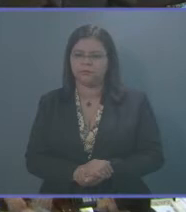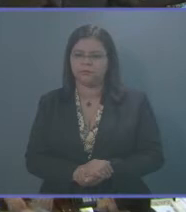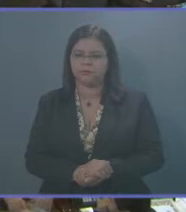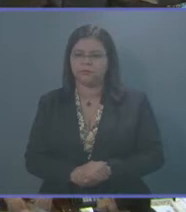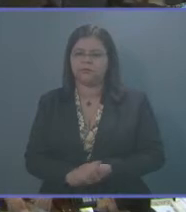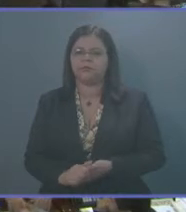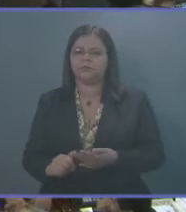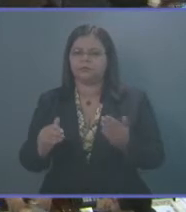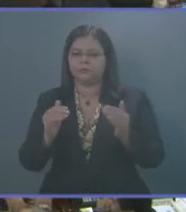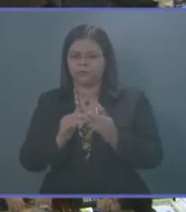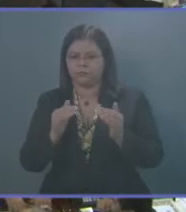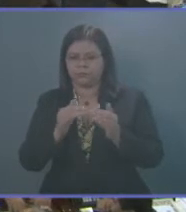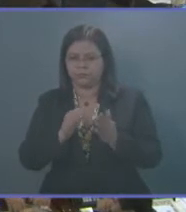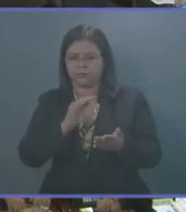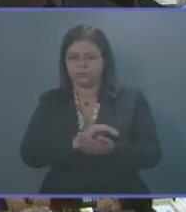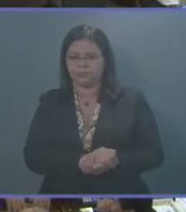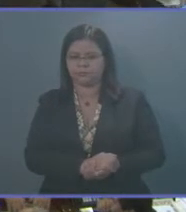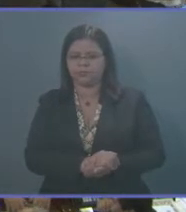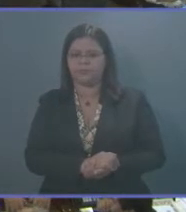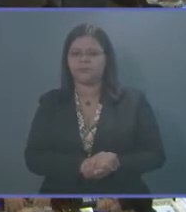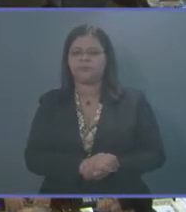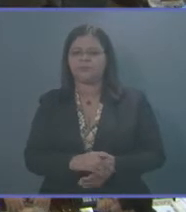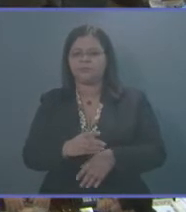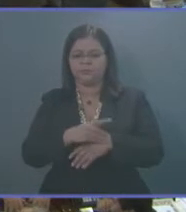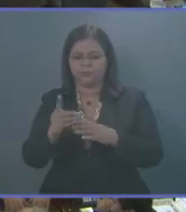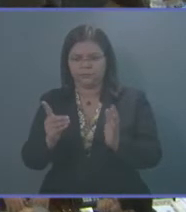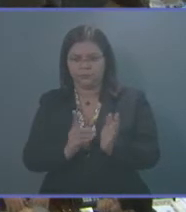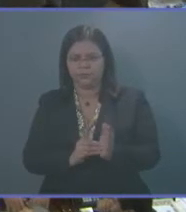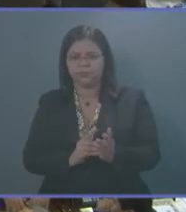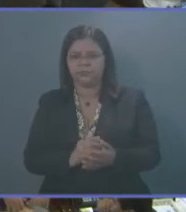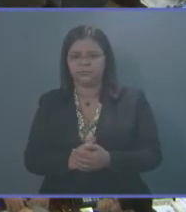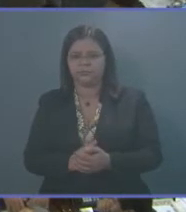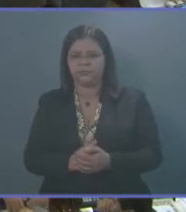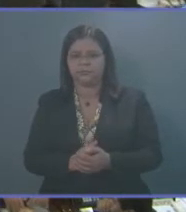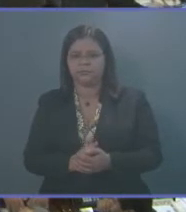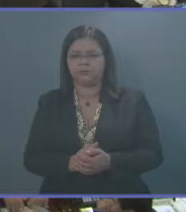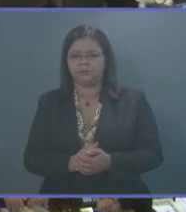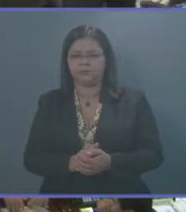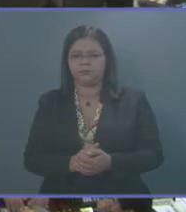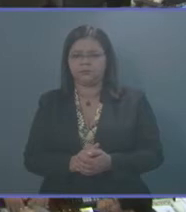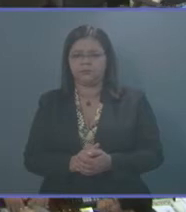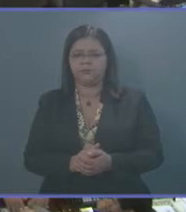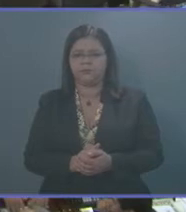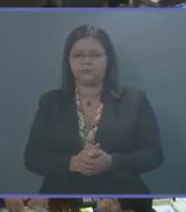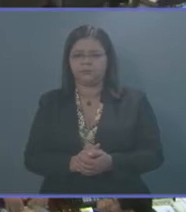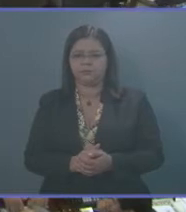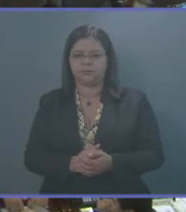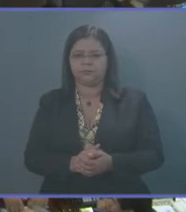Muy buenos días, estimados diputados, estimadas diputadas.